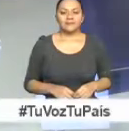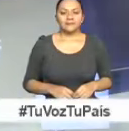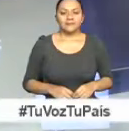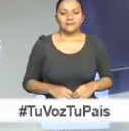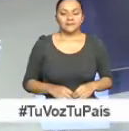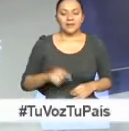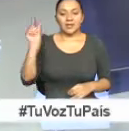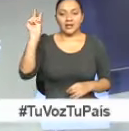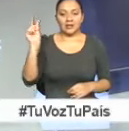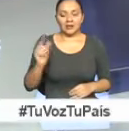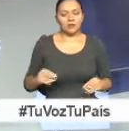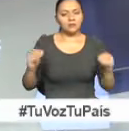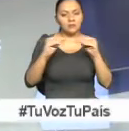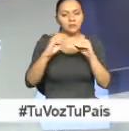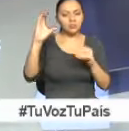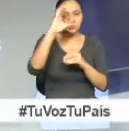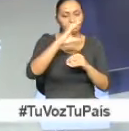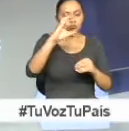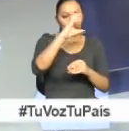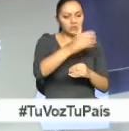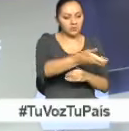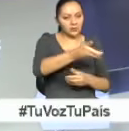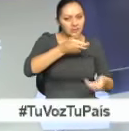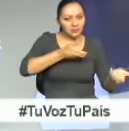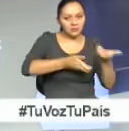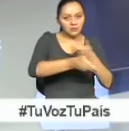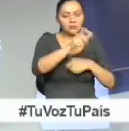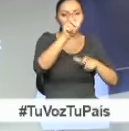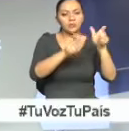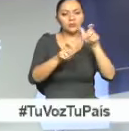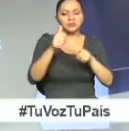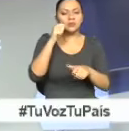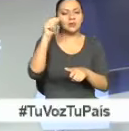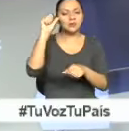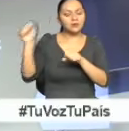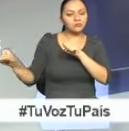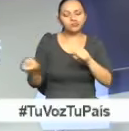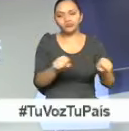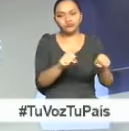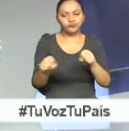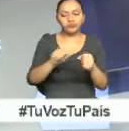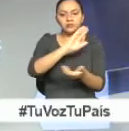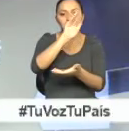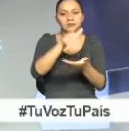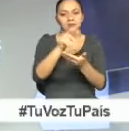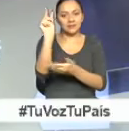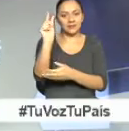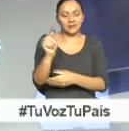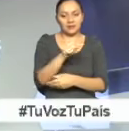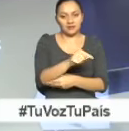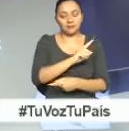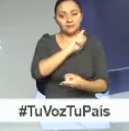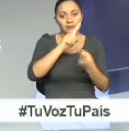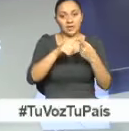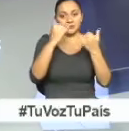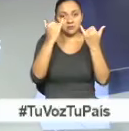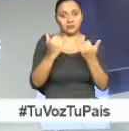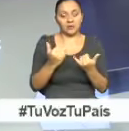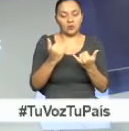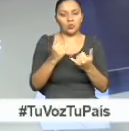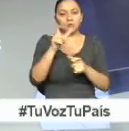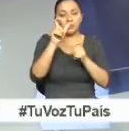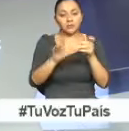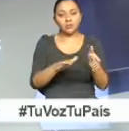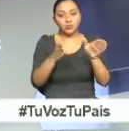En Italia se intensifican las operaciones de rescate de las víctimas del terremoto suscitado en el centro de este país. Al momento, la cifra de